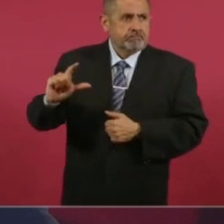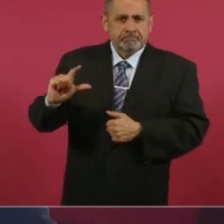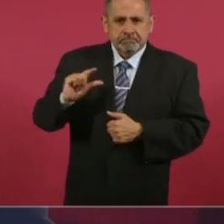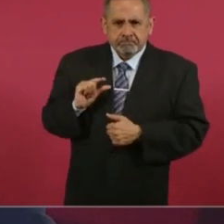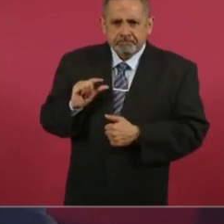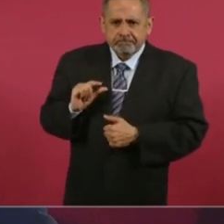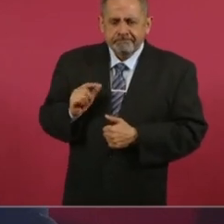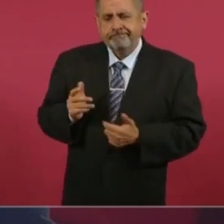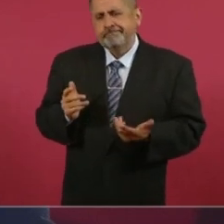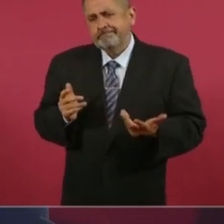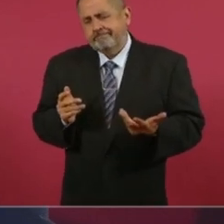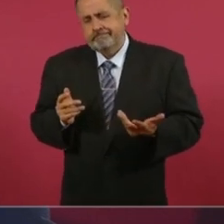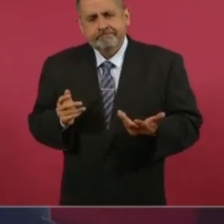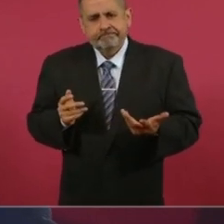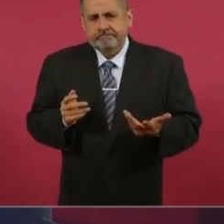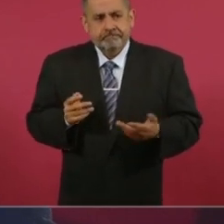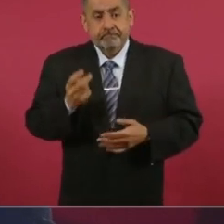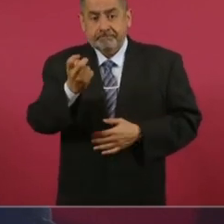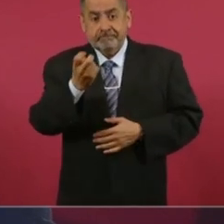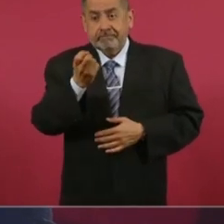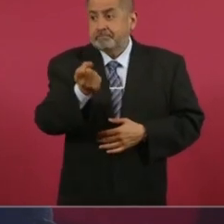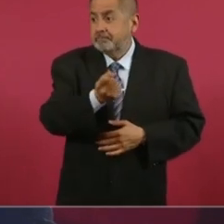no quieren